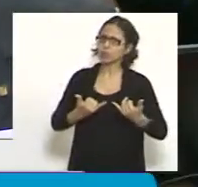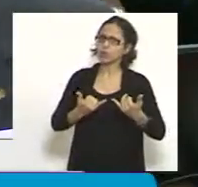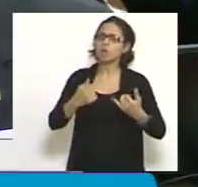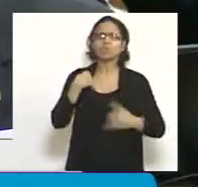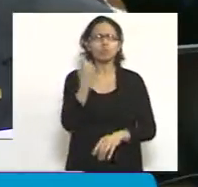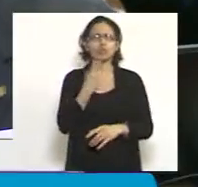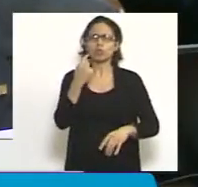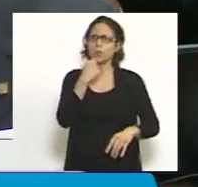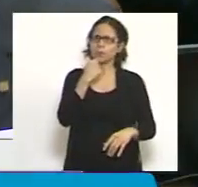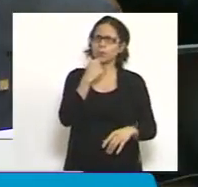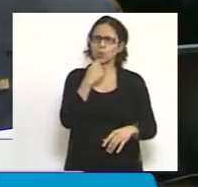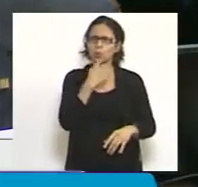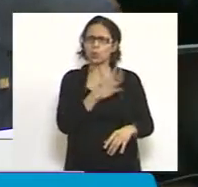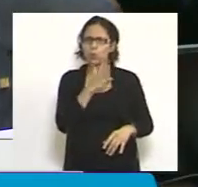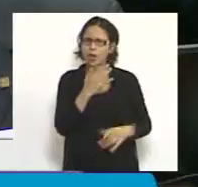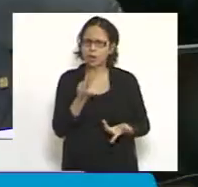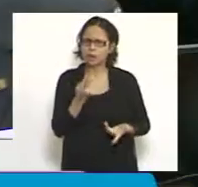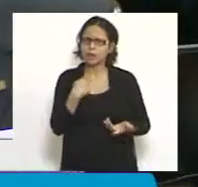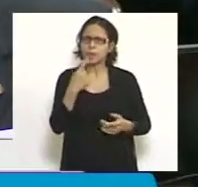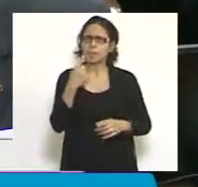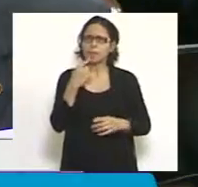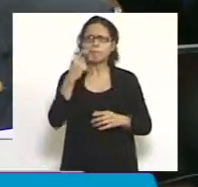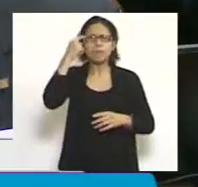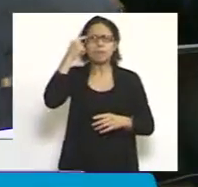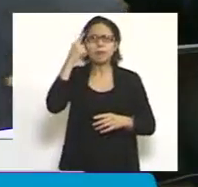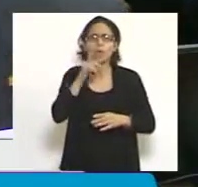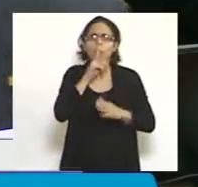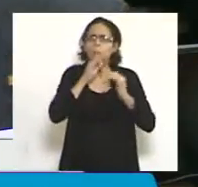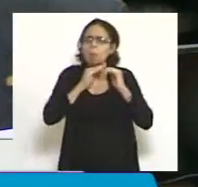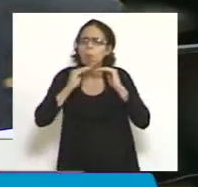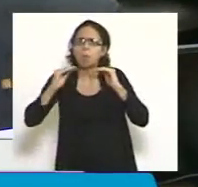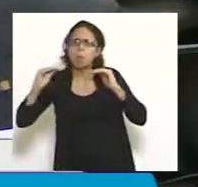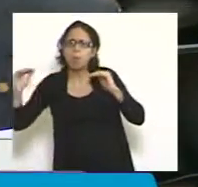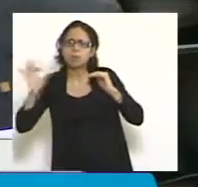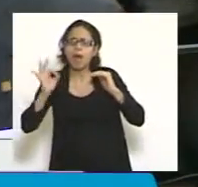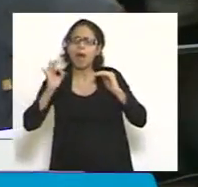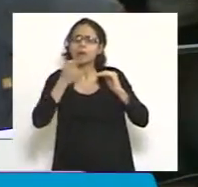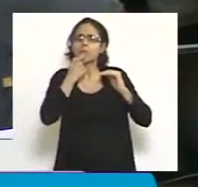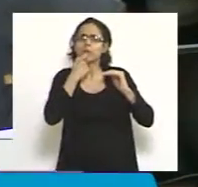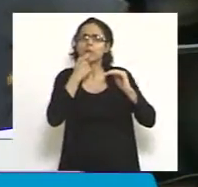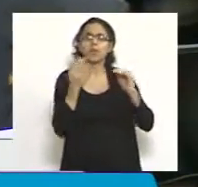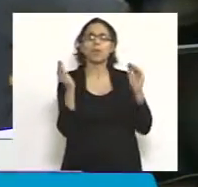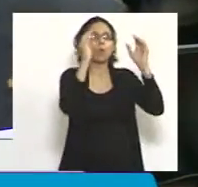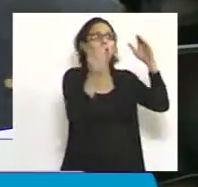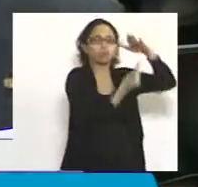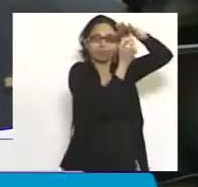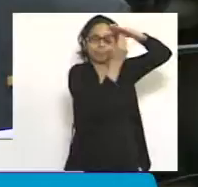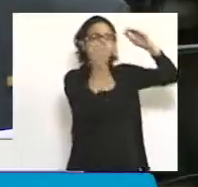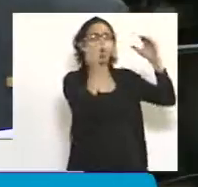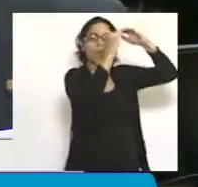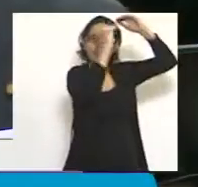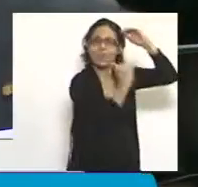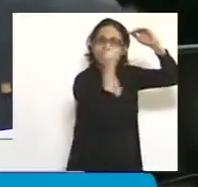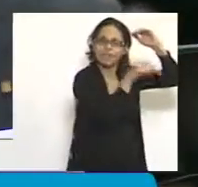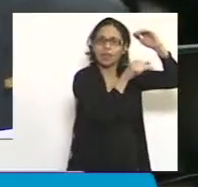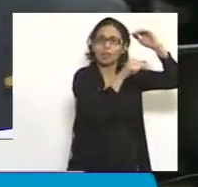nos preguntamos desde aquí qué valor se le da al silencio, qué pasa si el Consejo de la Magistratura después no se despide, como pasa en